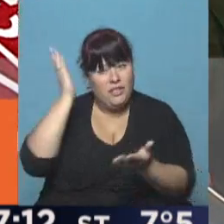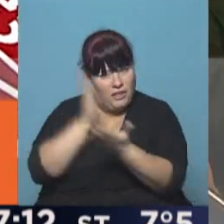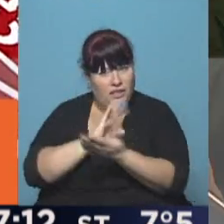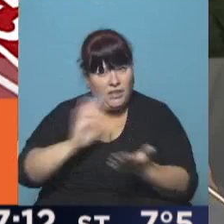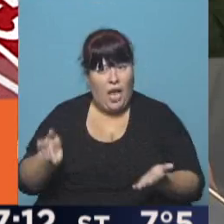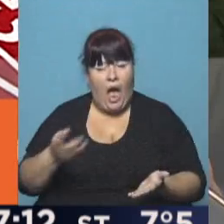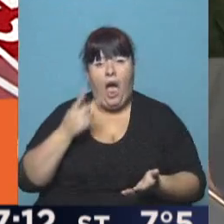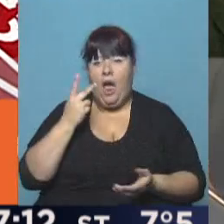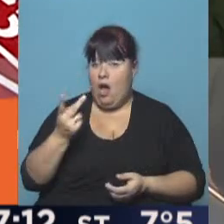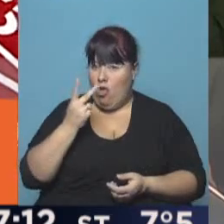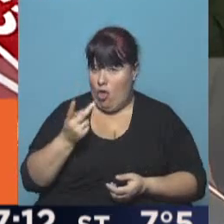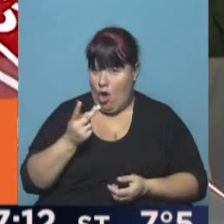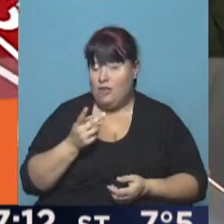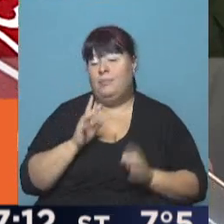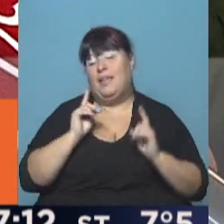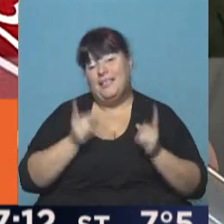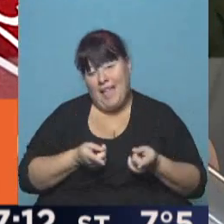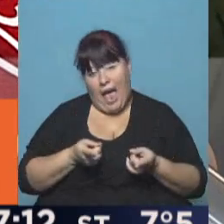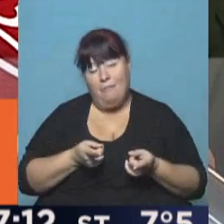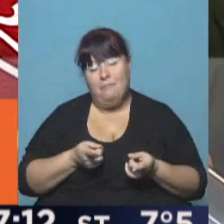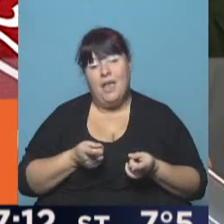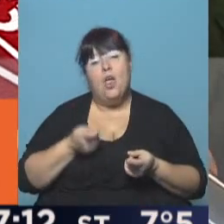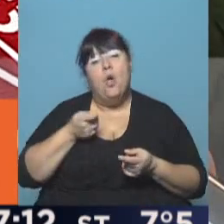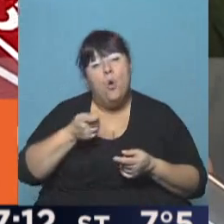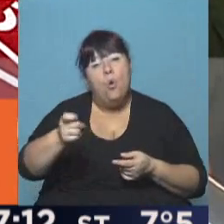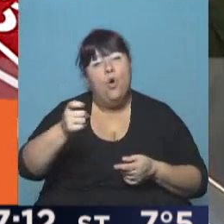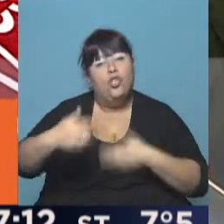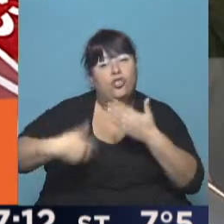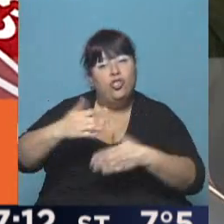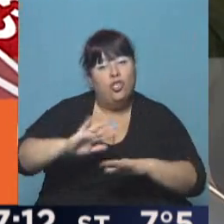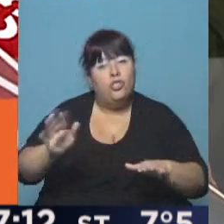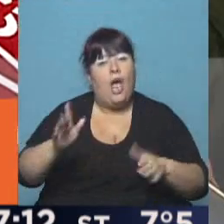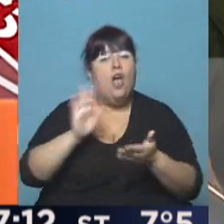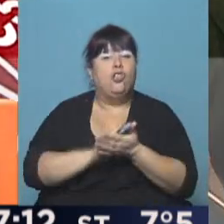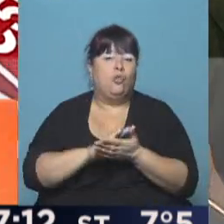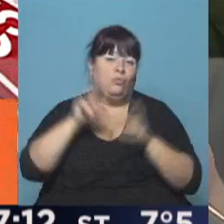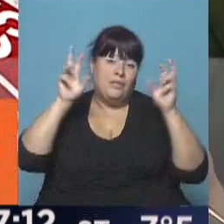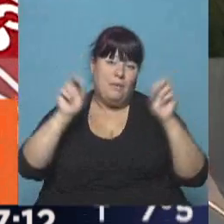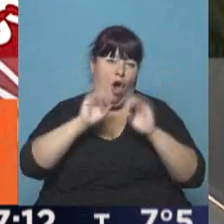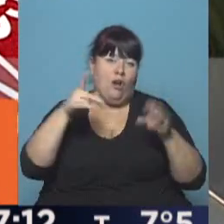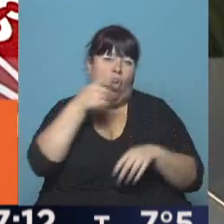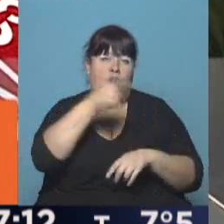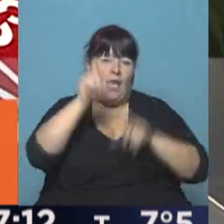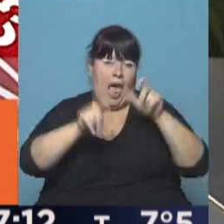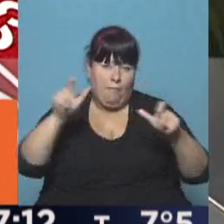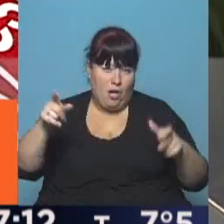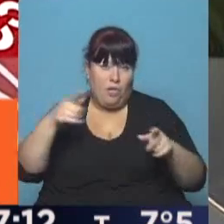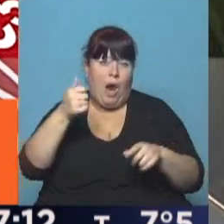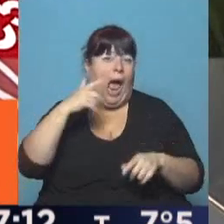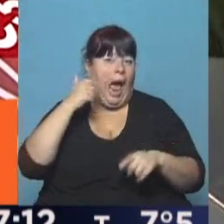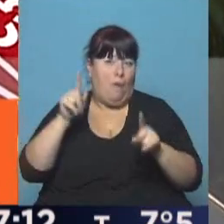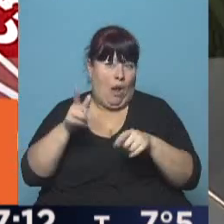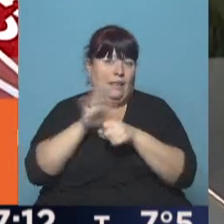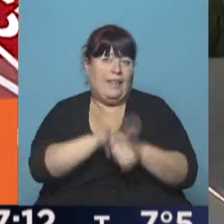dos pero además está procesado en un delito considerado de lesa humanidad como es el caso de la amia